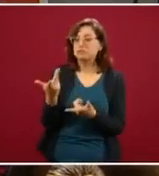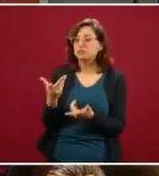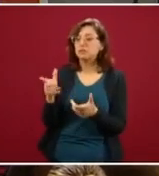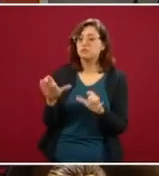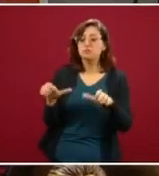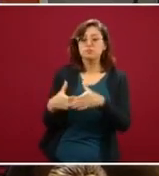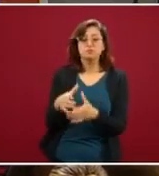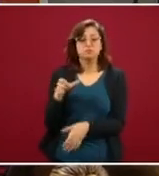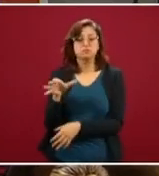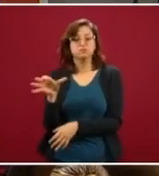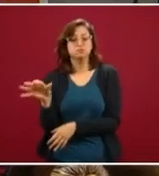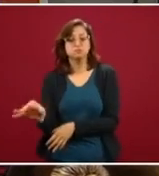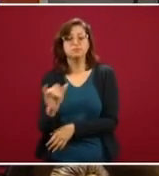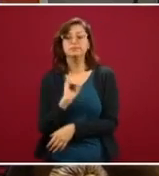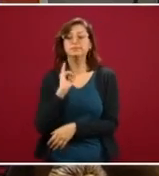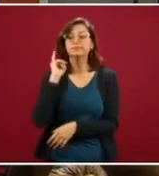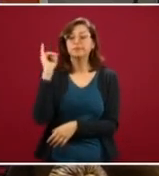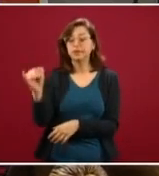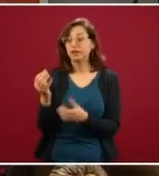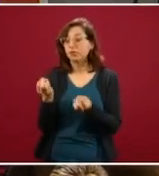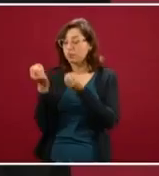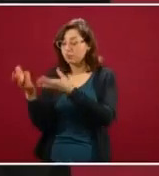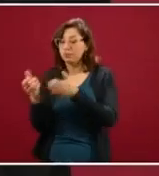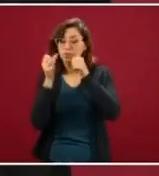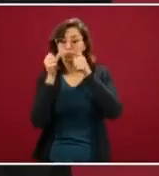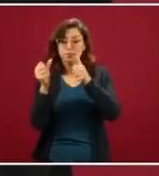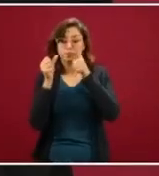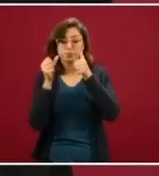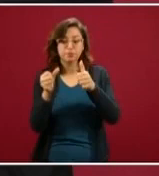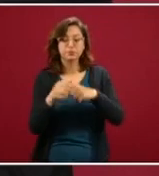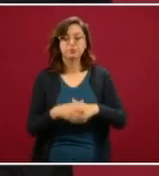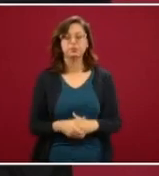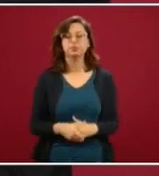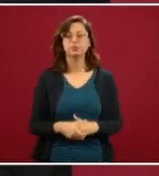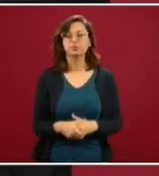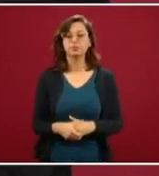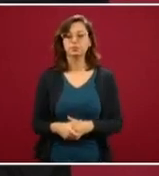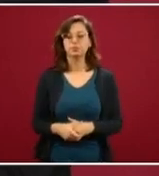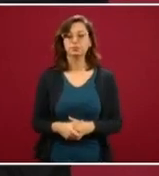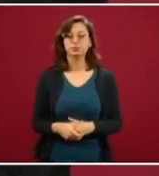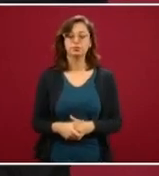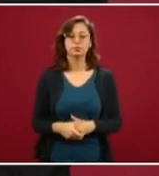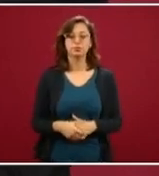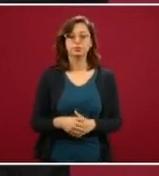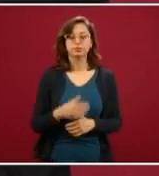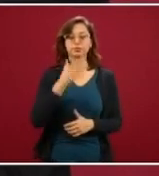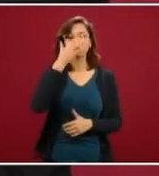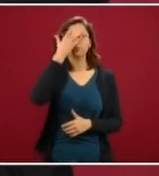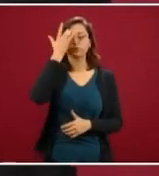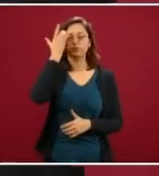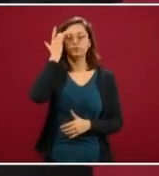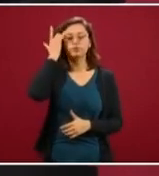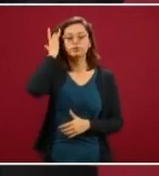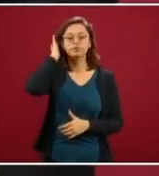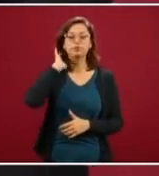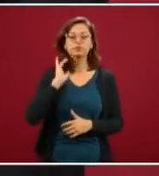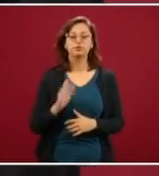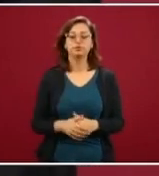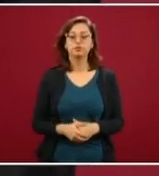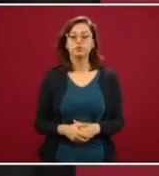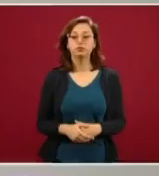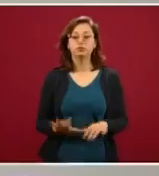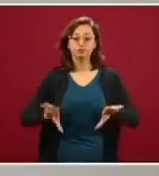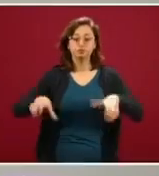existen bastante lejanas en el interior del país. Les decía que la organización comunitaria es